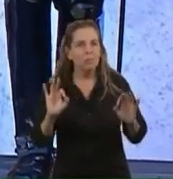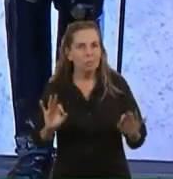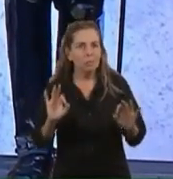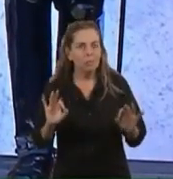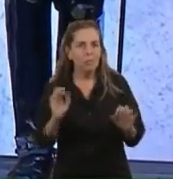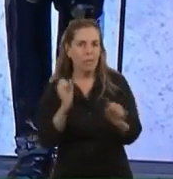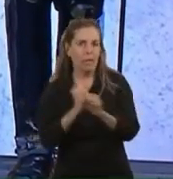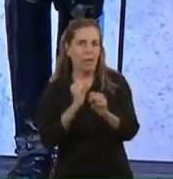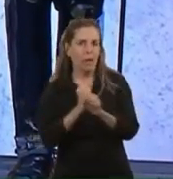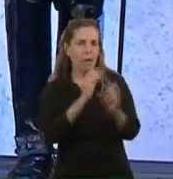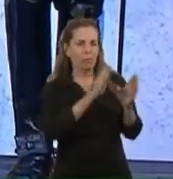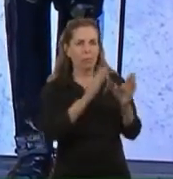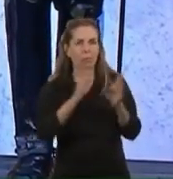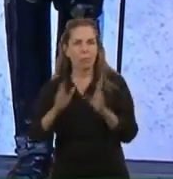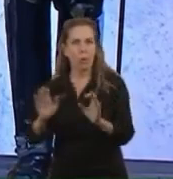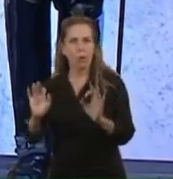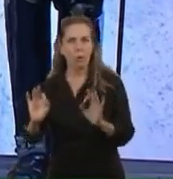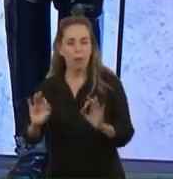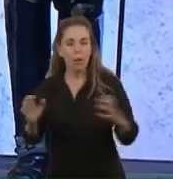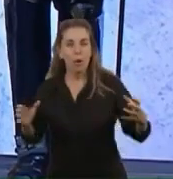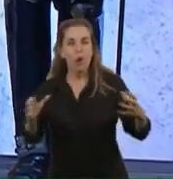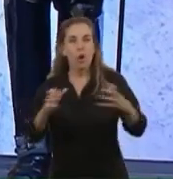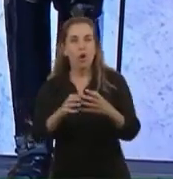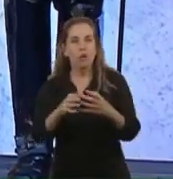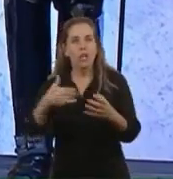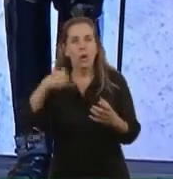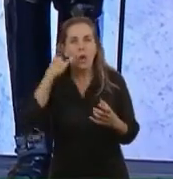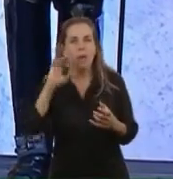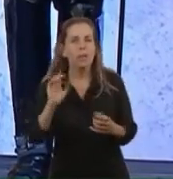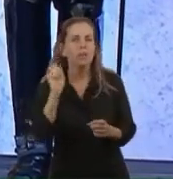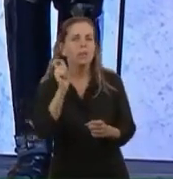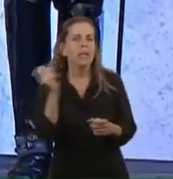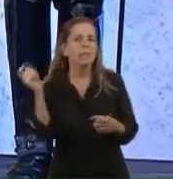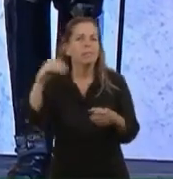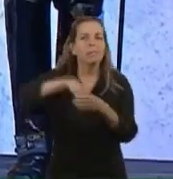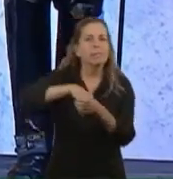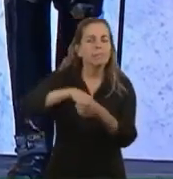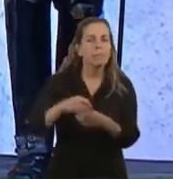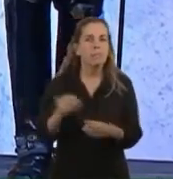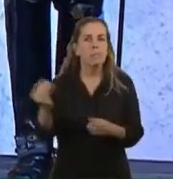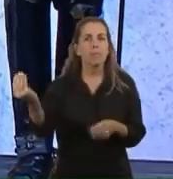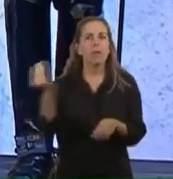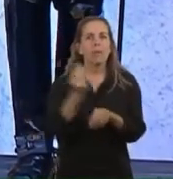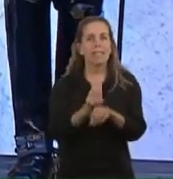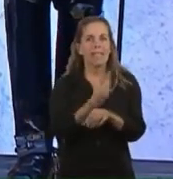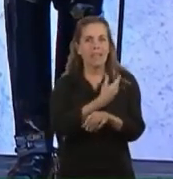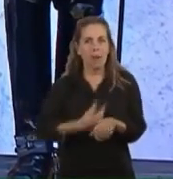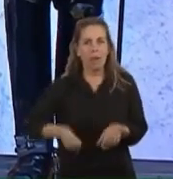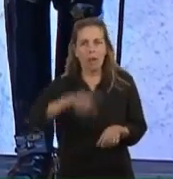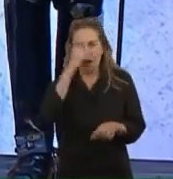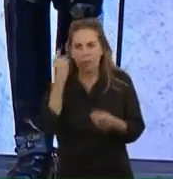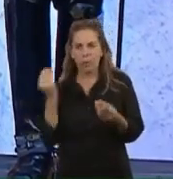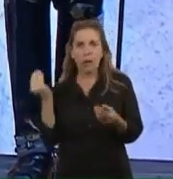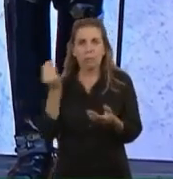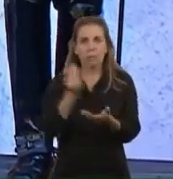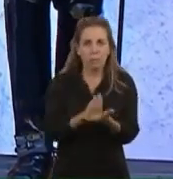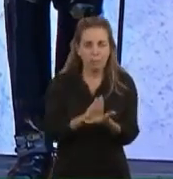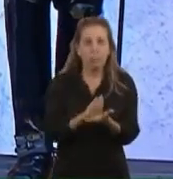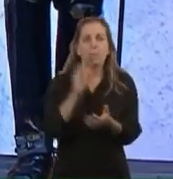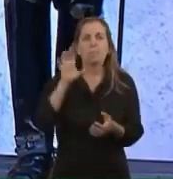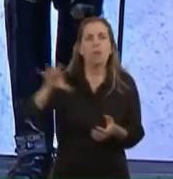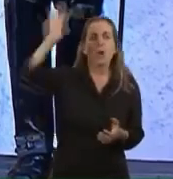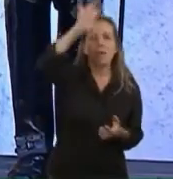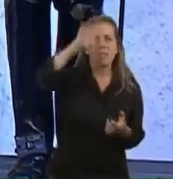tarea ese consejo de mayo estará integrada por un representante del gobierno nacional un representante de las provincias